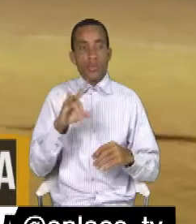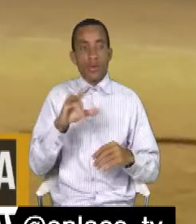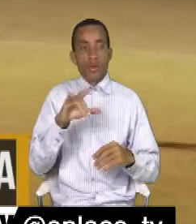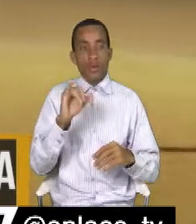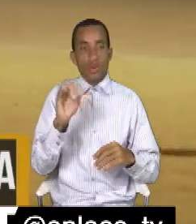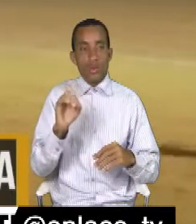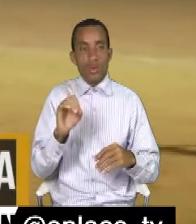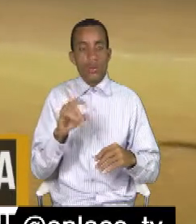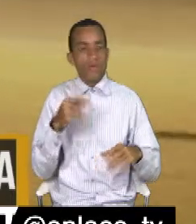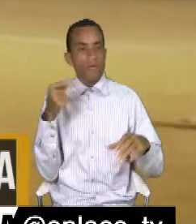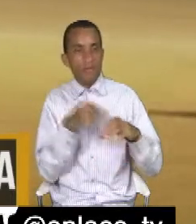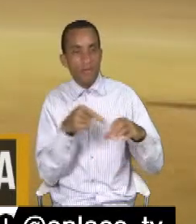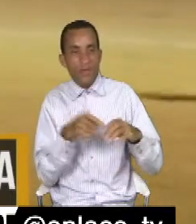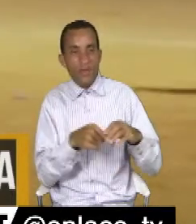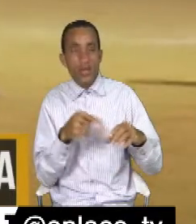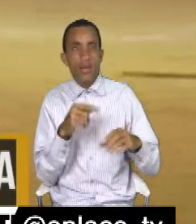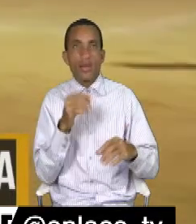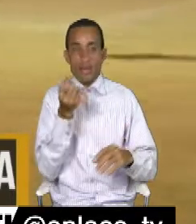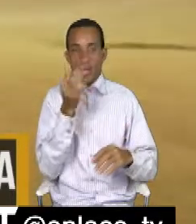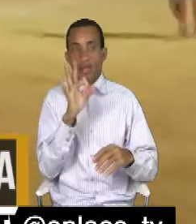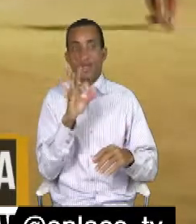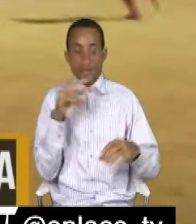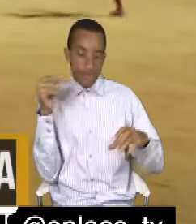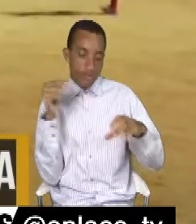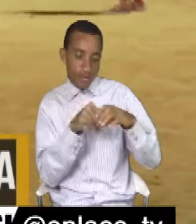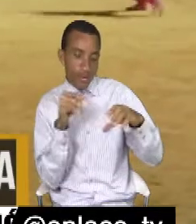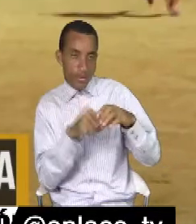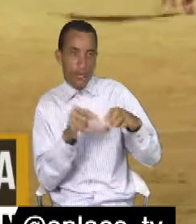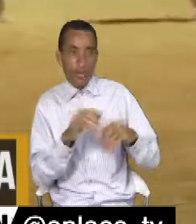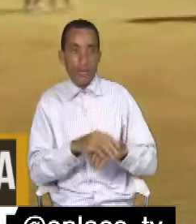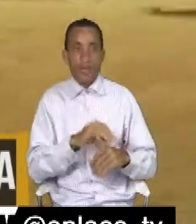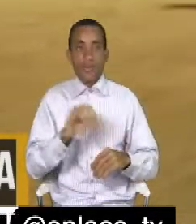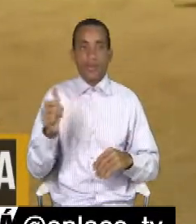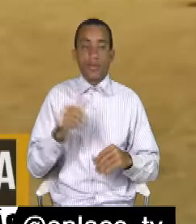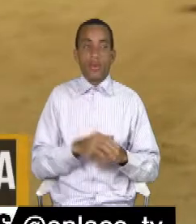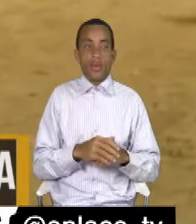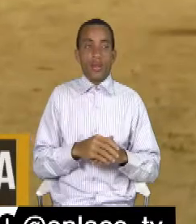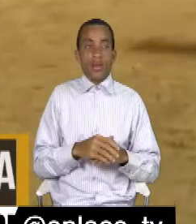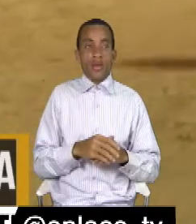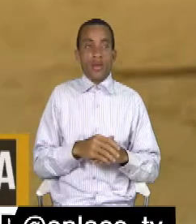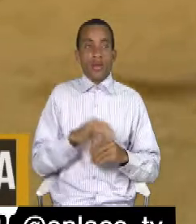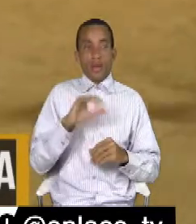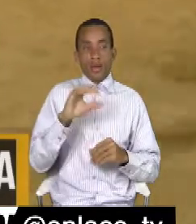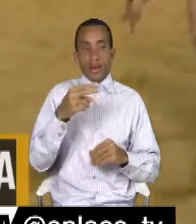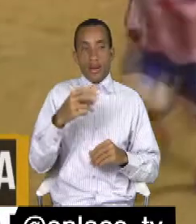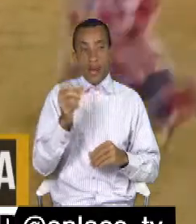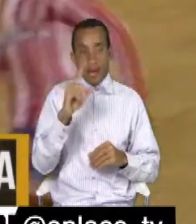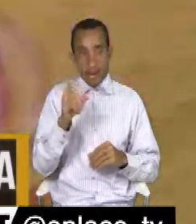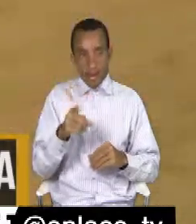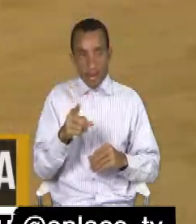creo que alrededor de 13 goles. El profesor, el Haas, que son